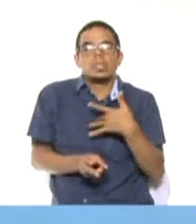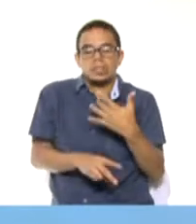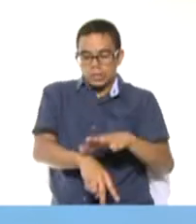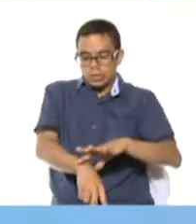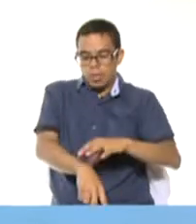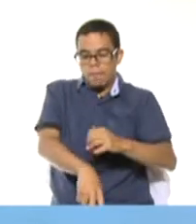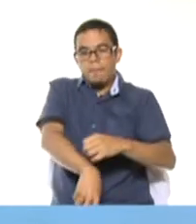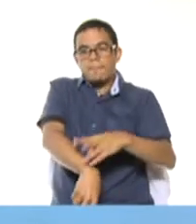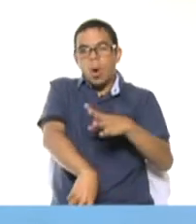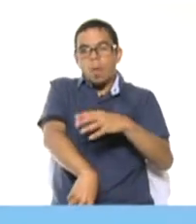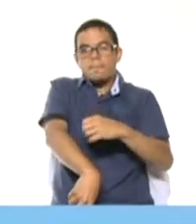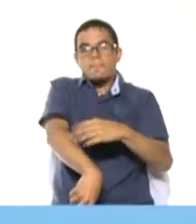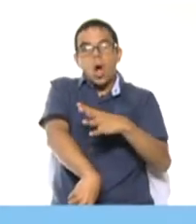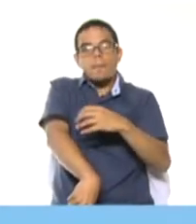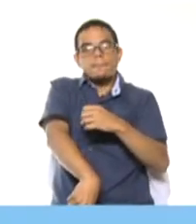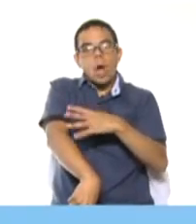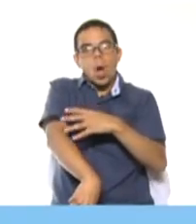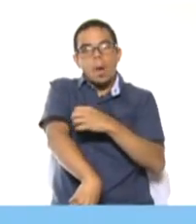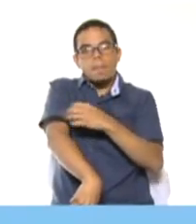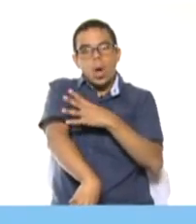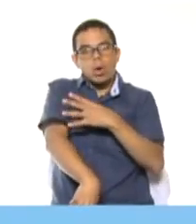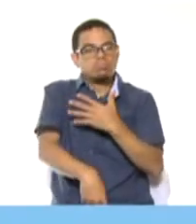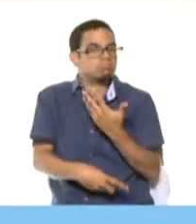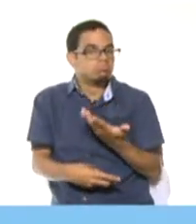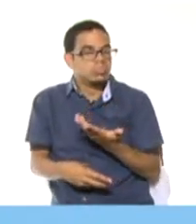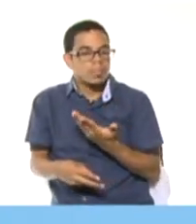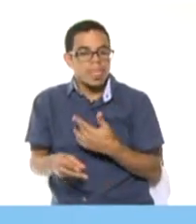gluc, gluc, gluc.